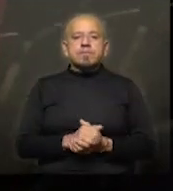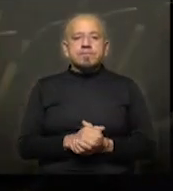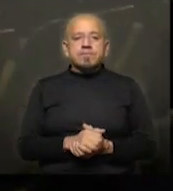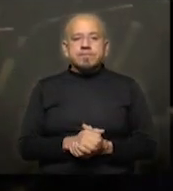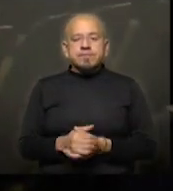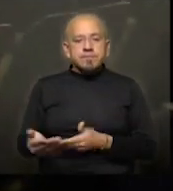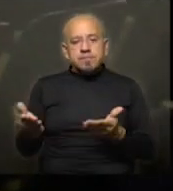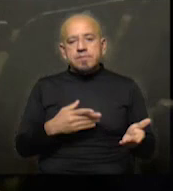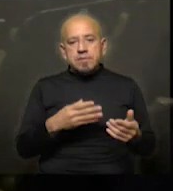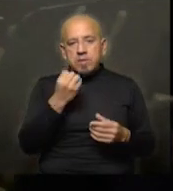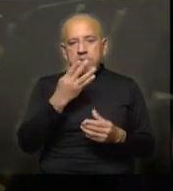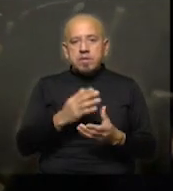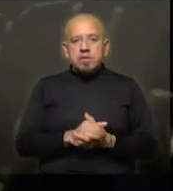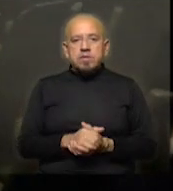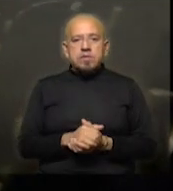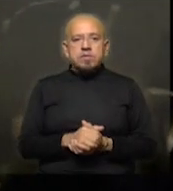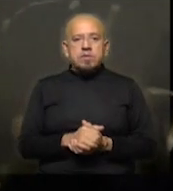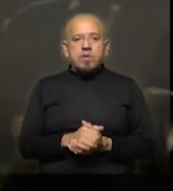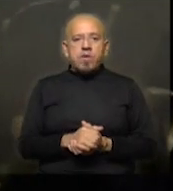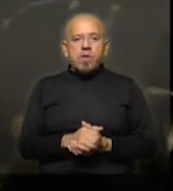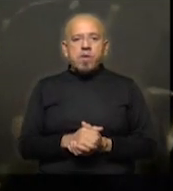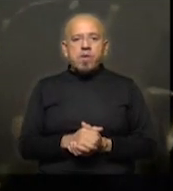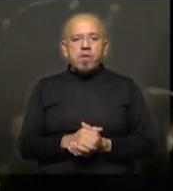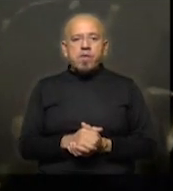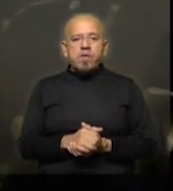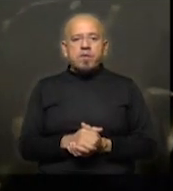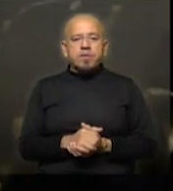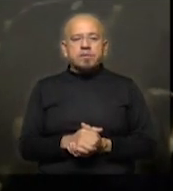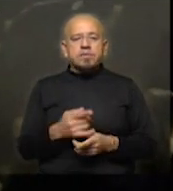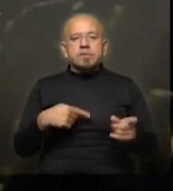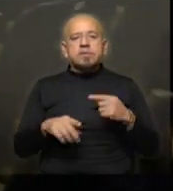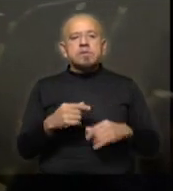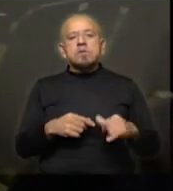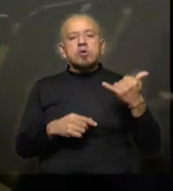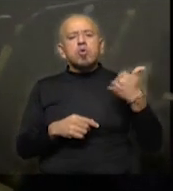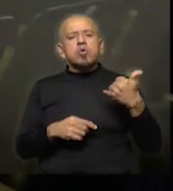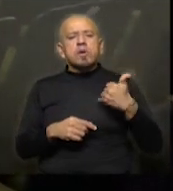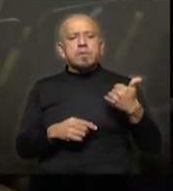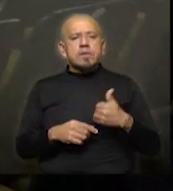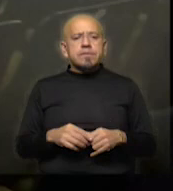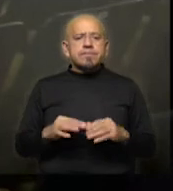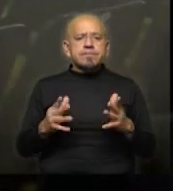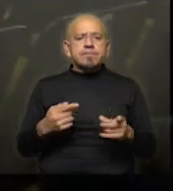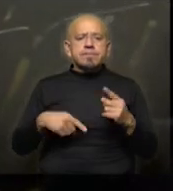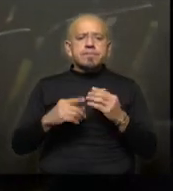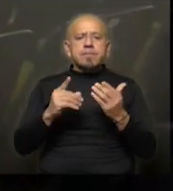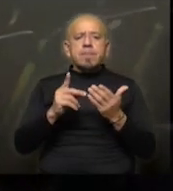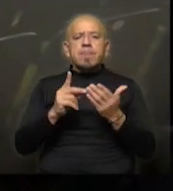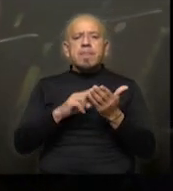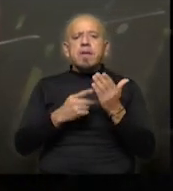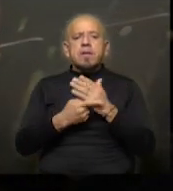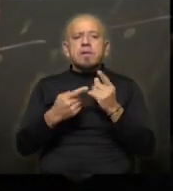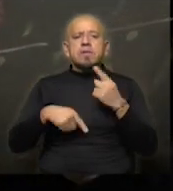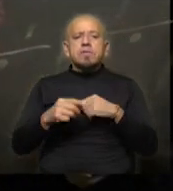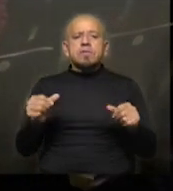Lucho bienvenido cómo andas cómo andas Lu Todo bien todo bien Todo tranquilo bueno Contame un poco para quienes todavía no conocen el proyecto Cómo se forma